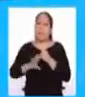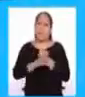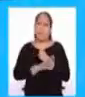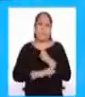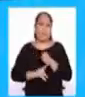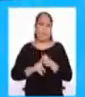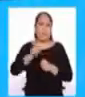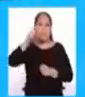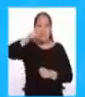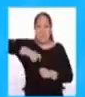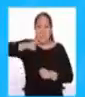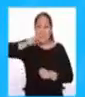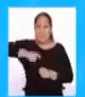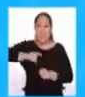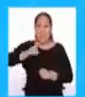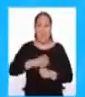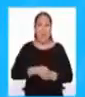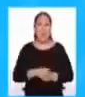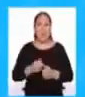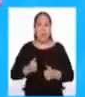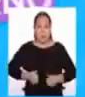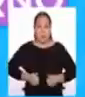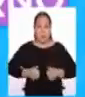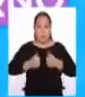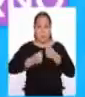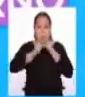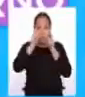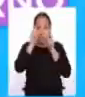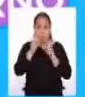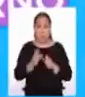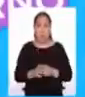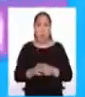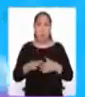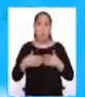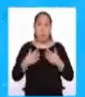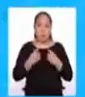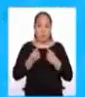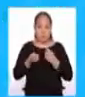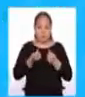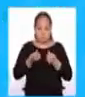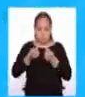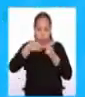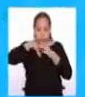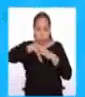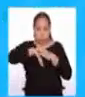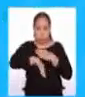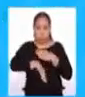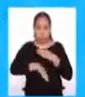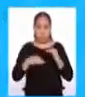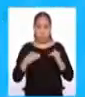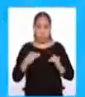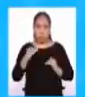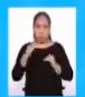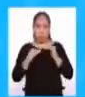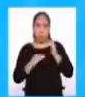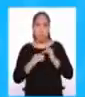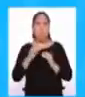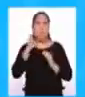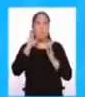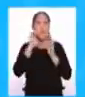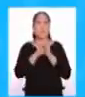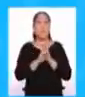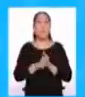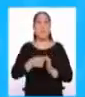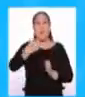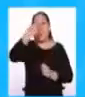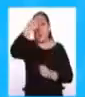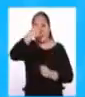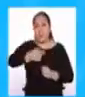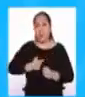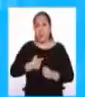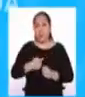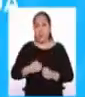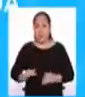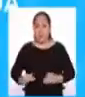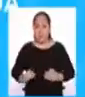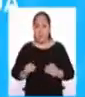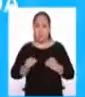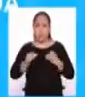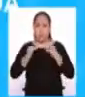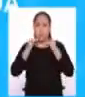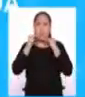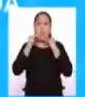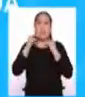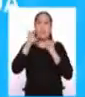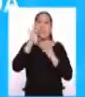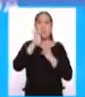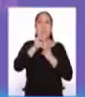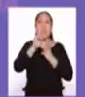para que un ser vivo pueda mantener su equilibrio interno. Esto se resume a que en los humanos, casi el 70% puede